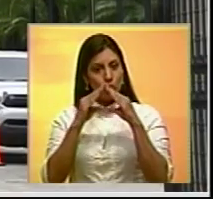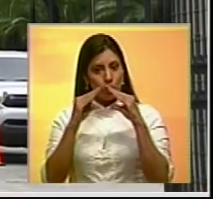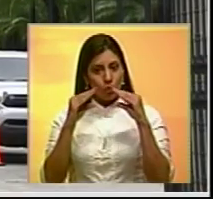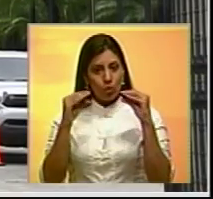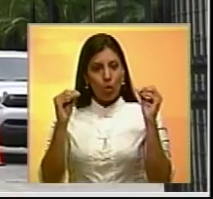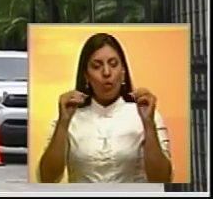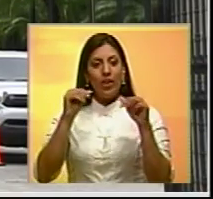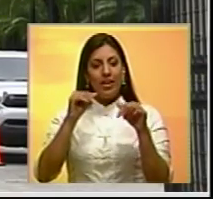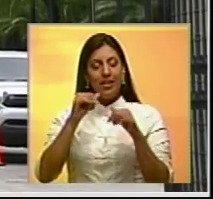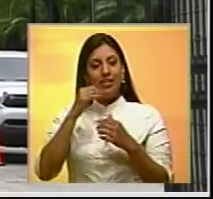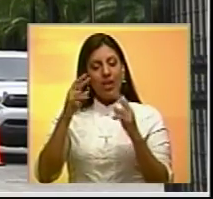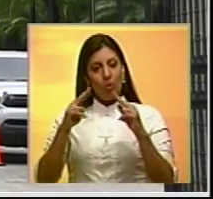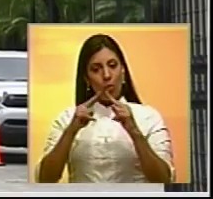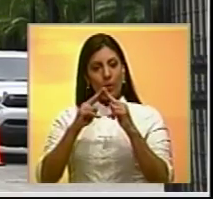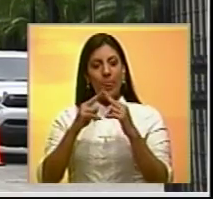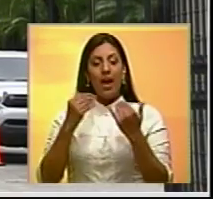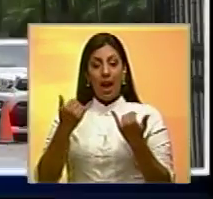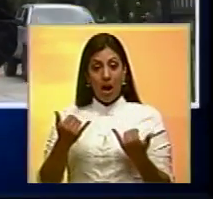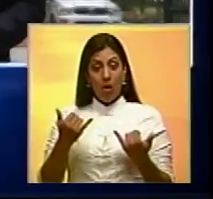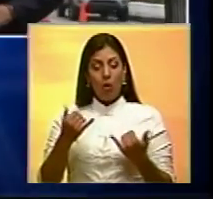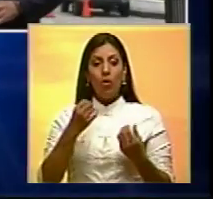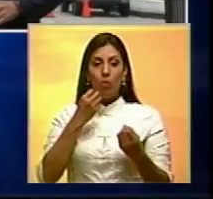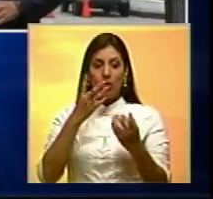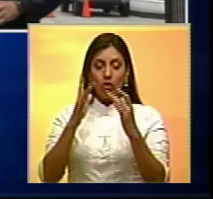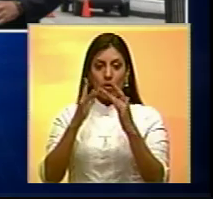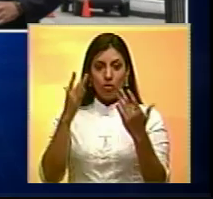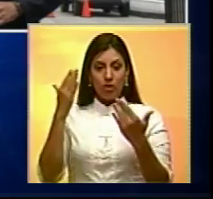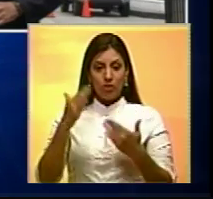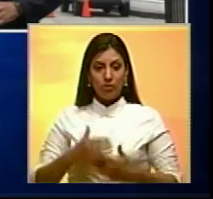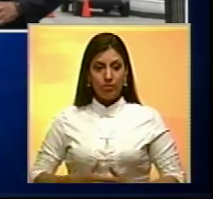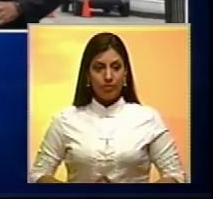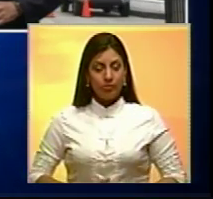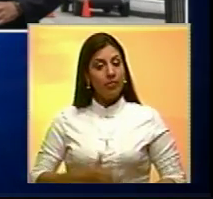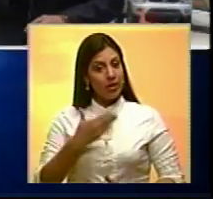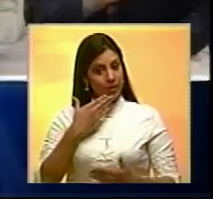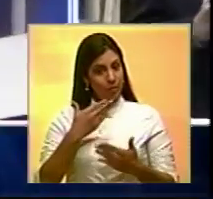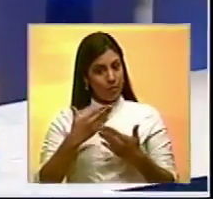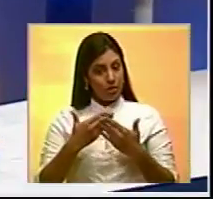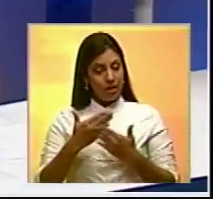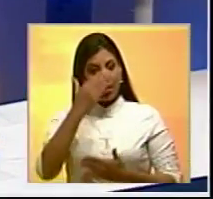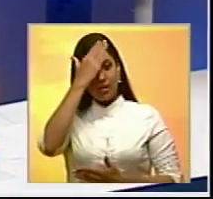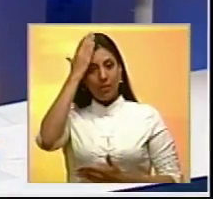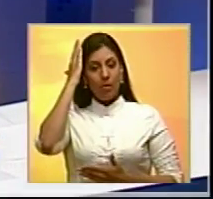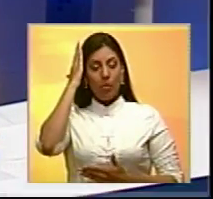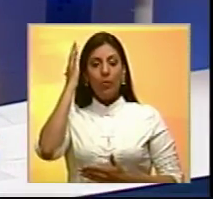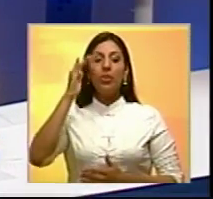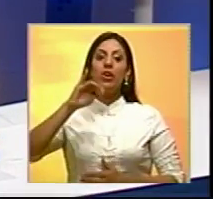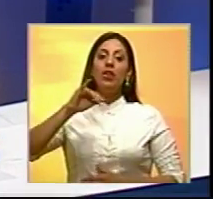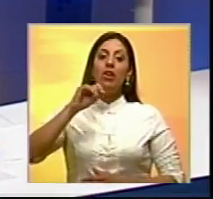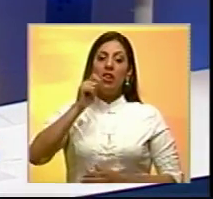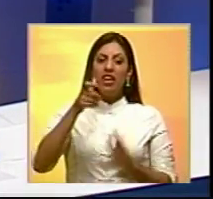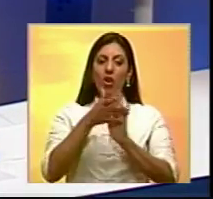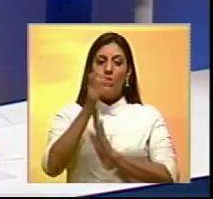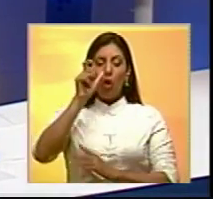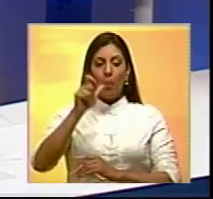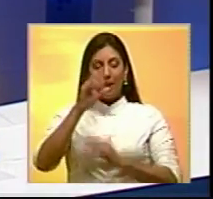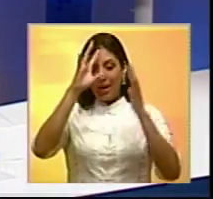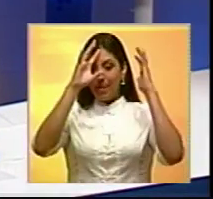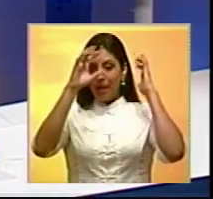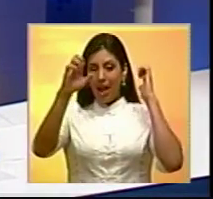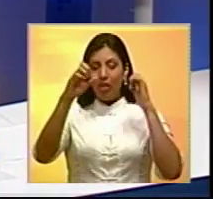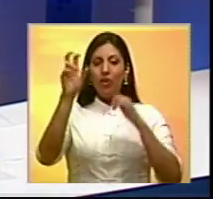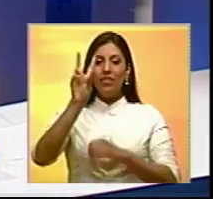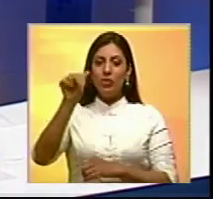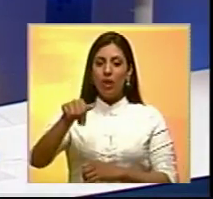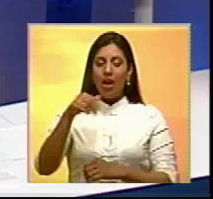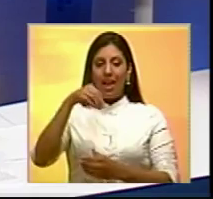detalles de este encuentro. Por ahora, devolvemos el pase al estudio. Muchísimas gracias, Manuel. Jorge Valero, embajador de Venezuela ante la ONU,